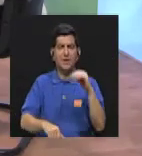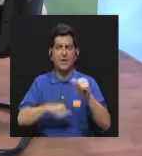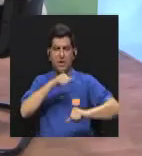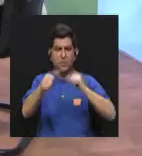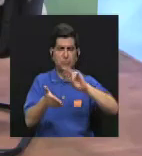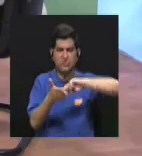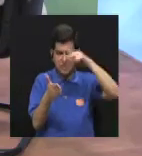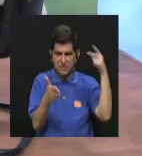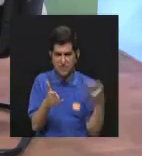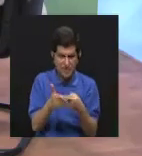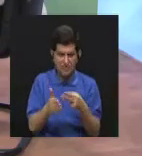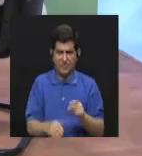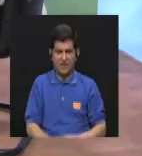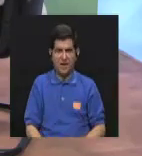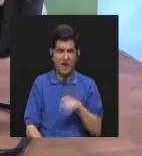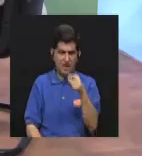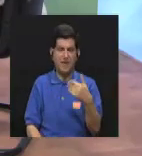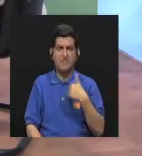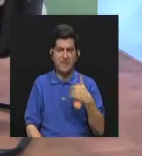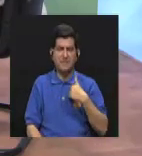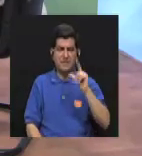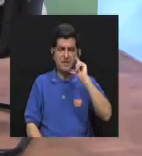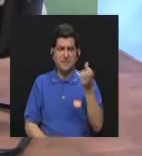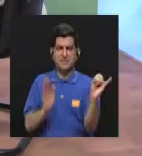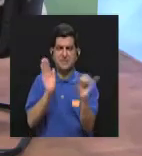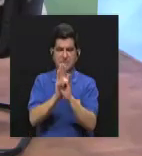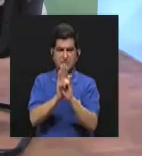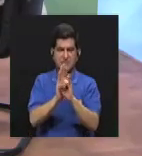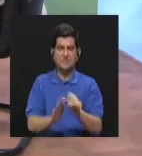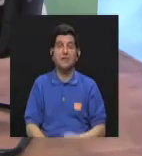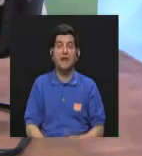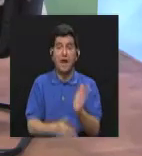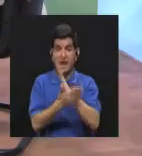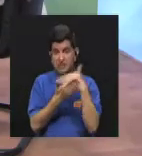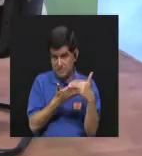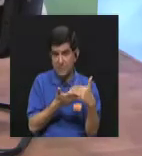que significó de obtener la cédula.